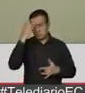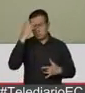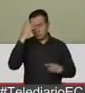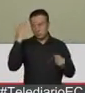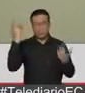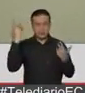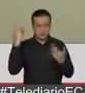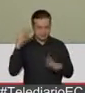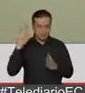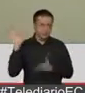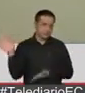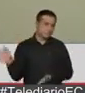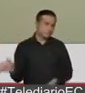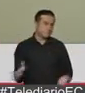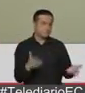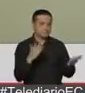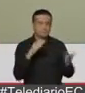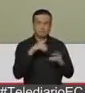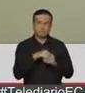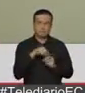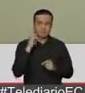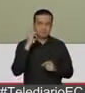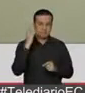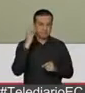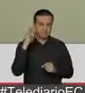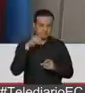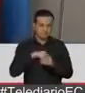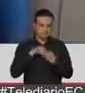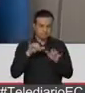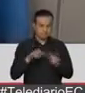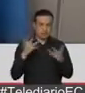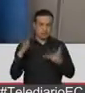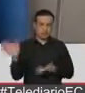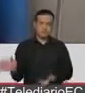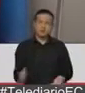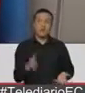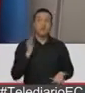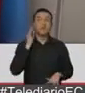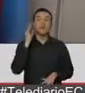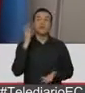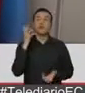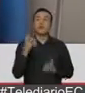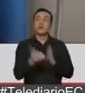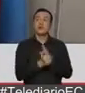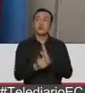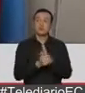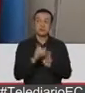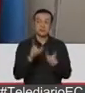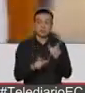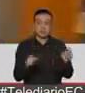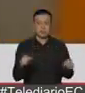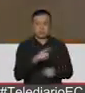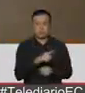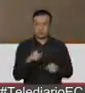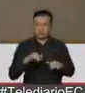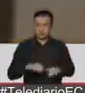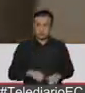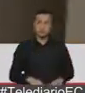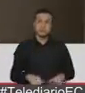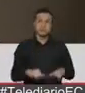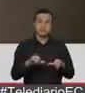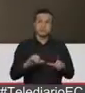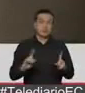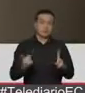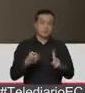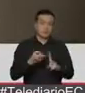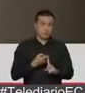con kobe dispositivo que estuvo 16 días en nuestra casa de salud a futuro buscan seguir capacitando a más personas para que sea la